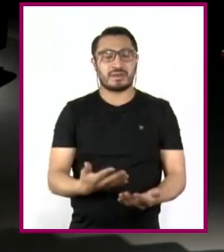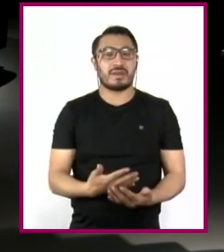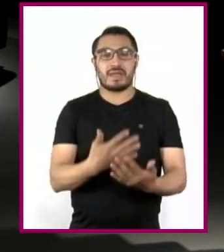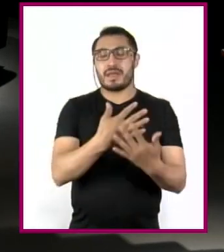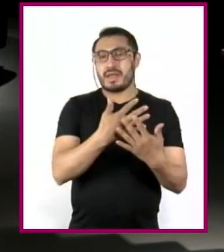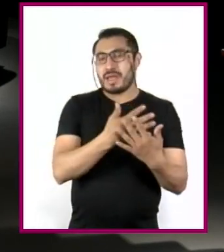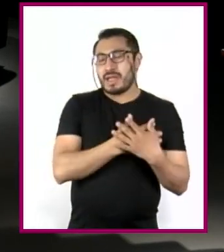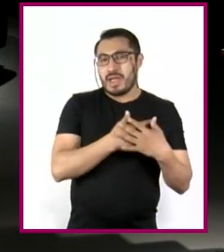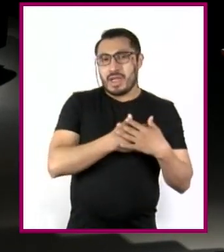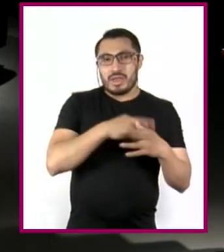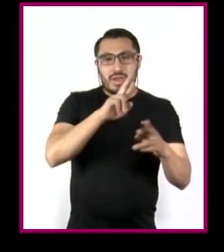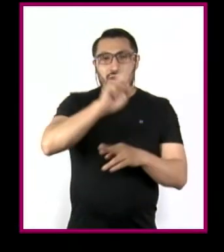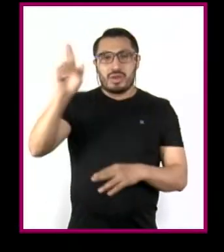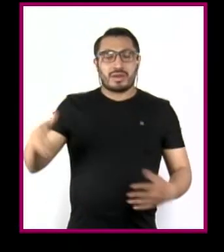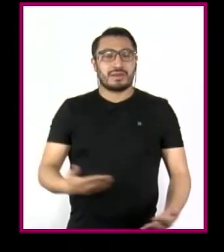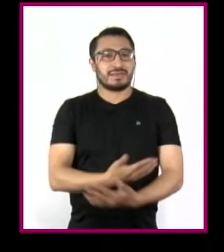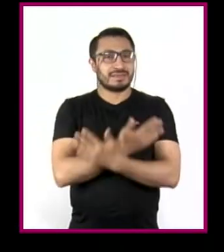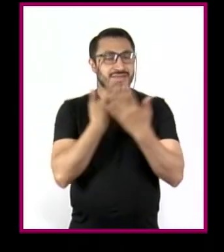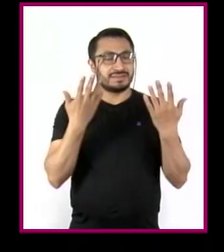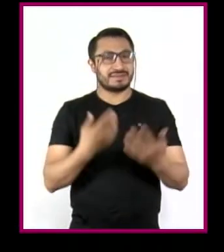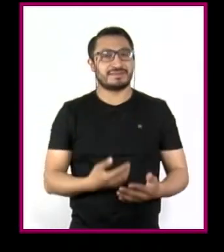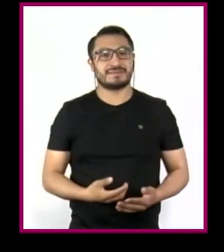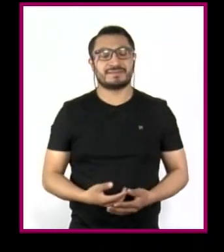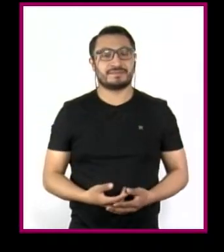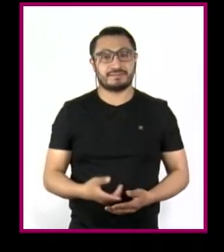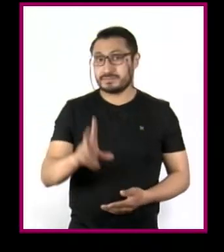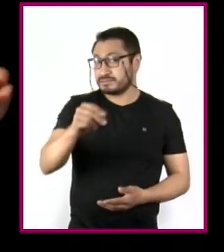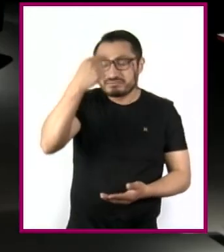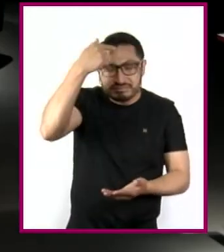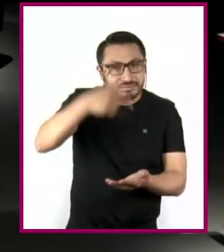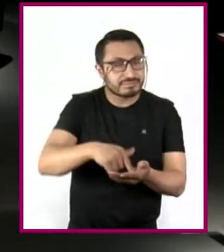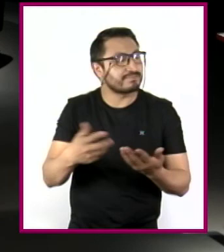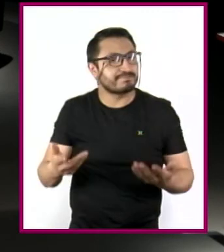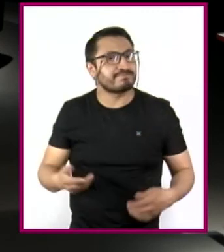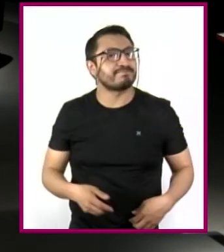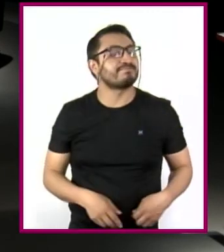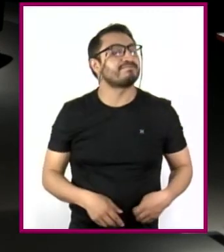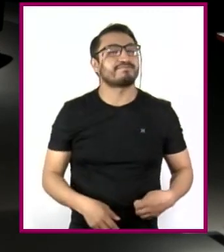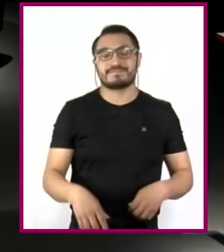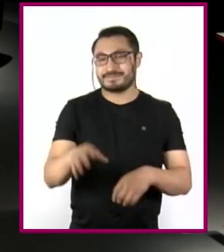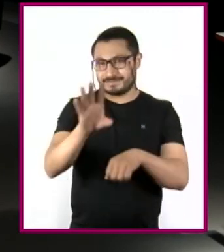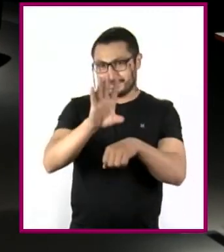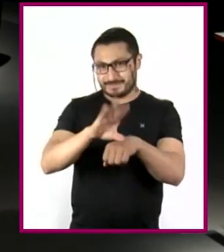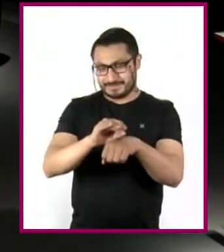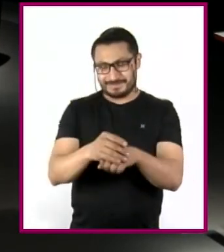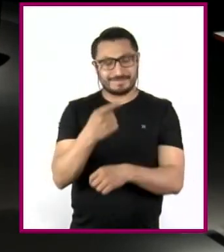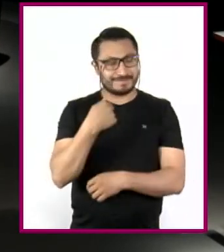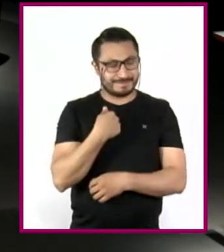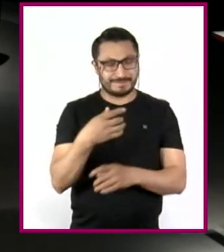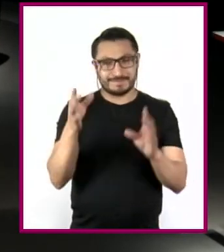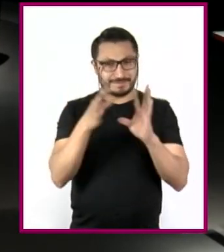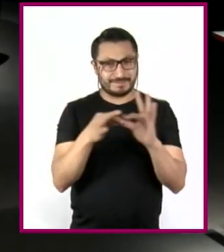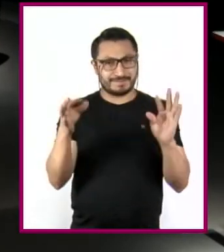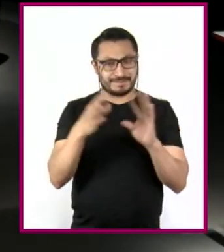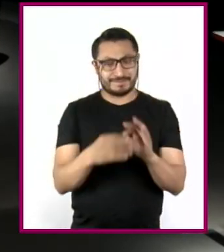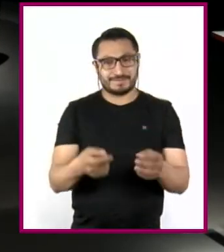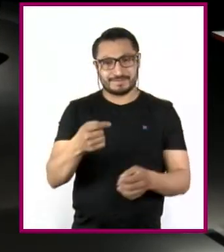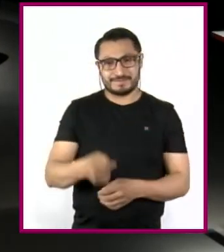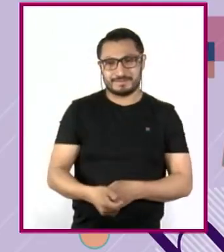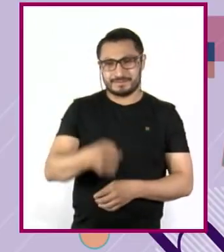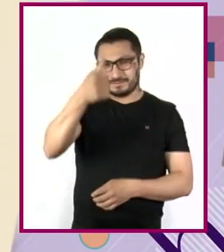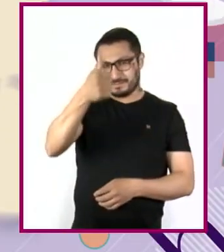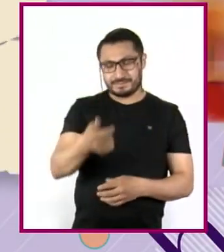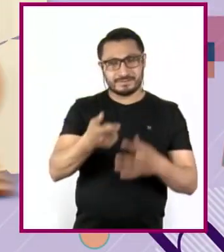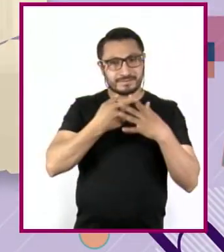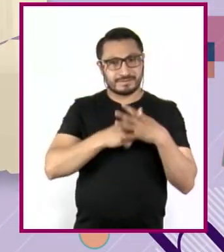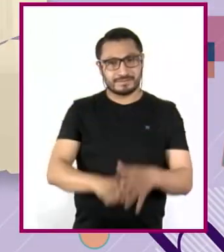pasiones y renacimiento. ¿No me crees? Permíteme contarte de los primeros pasos en la historia de este